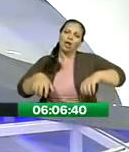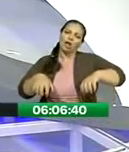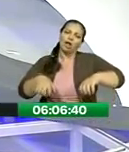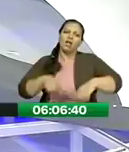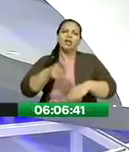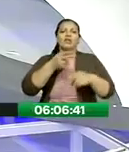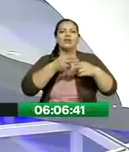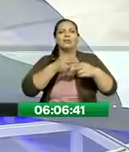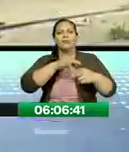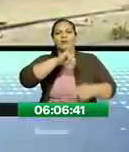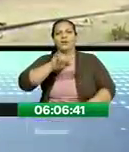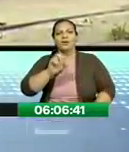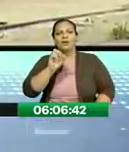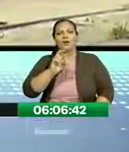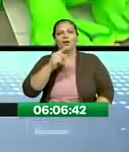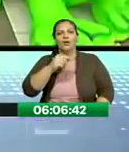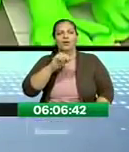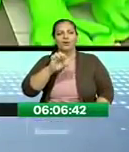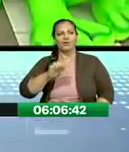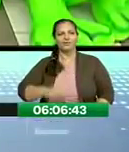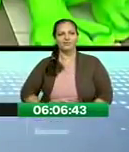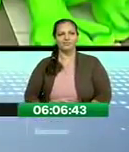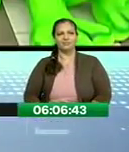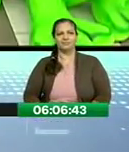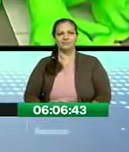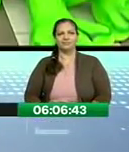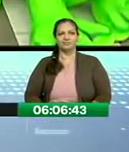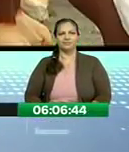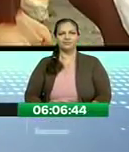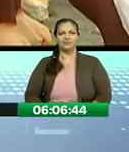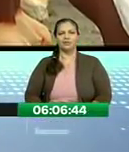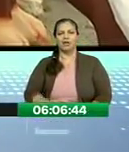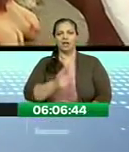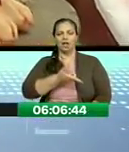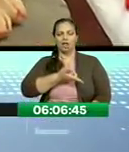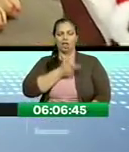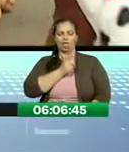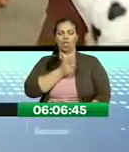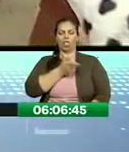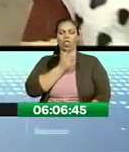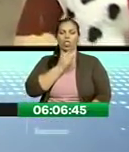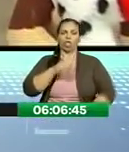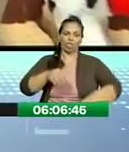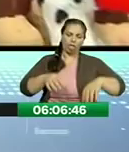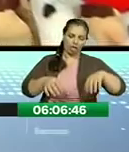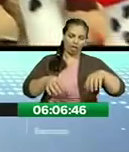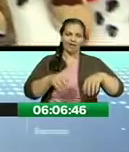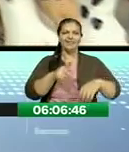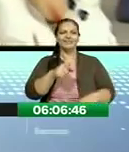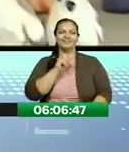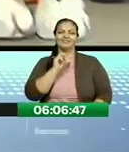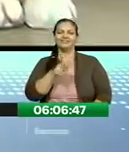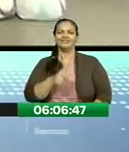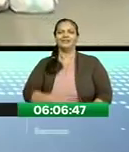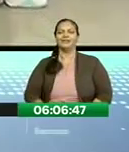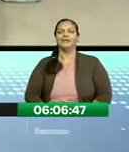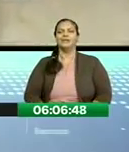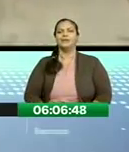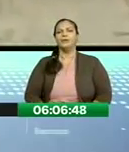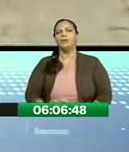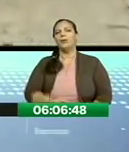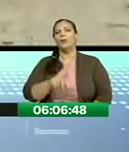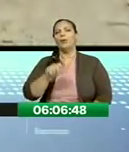Aunque creo que ese no es un monigote para los niños, porque no hay un buen ejemplo. Pero sí nos podemos distraer con la